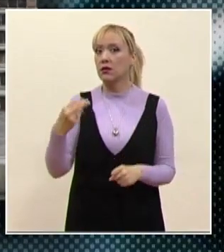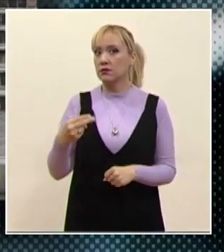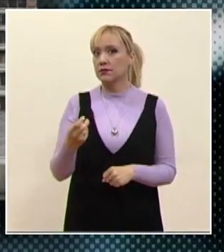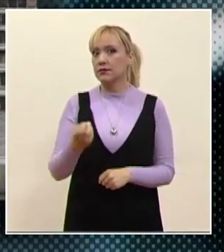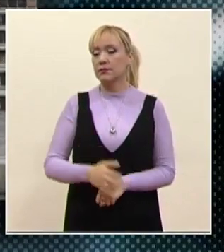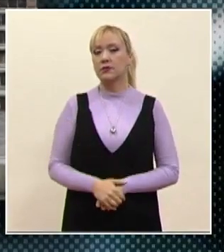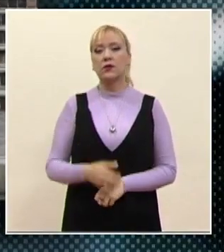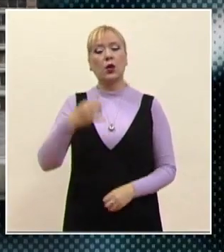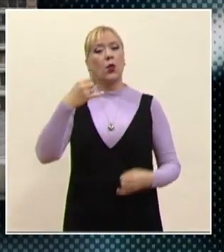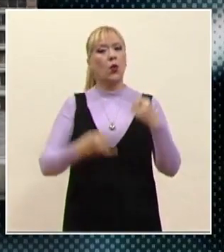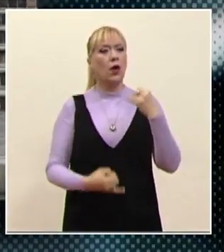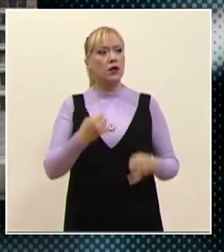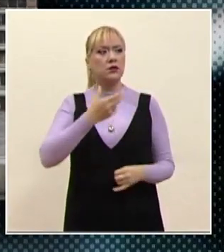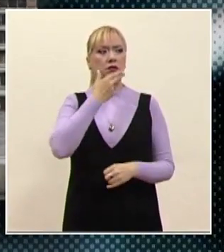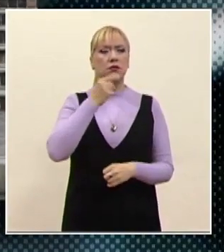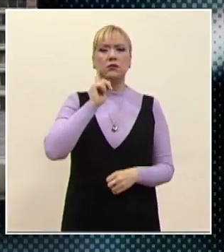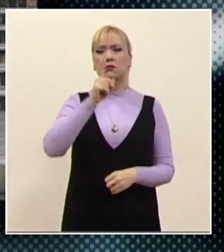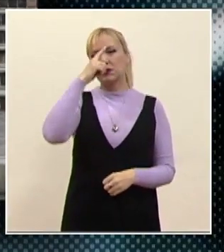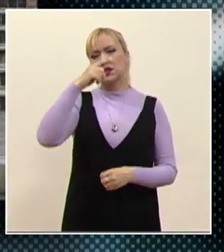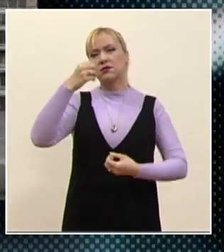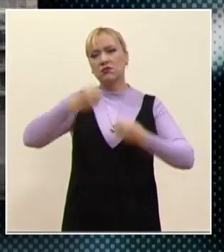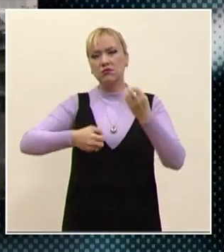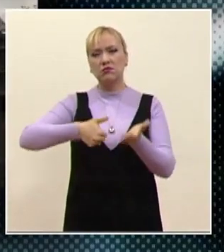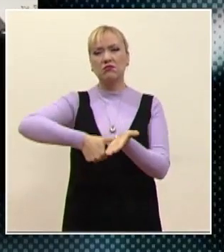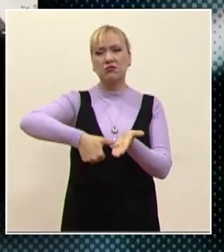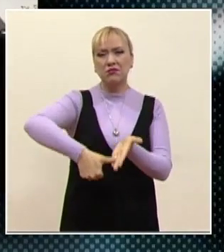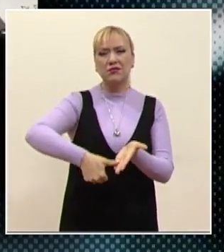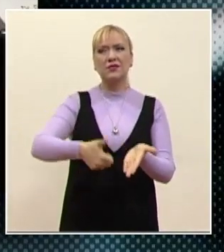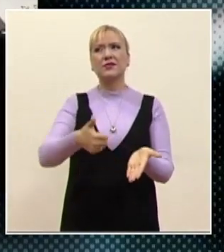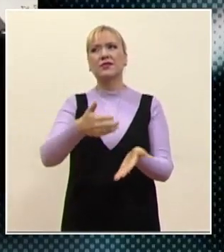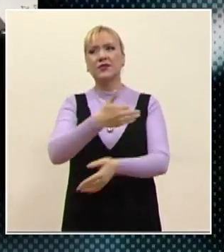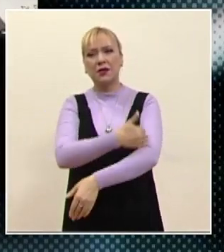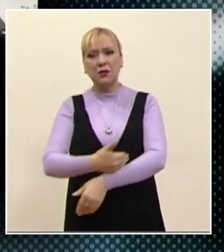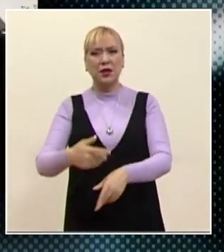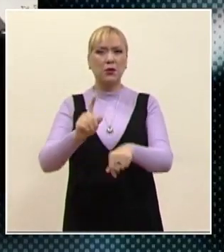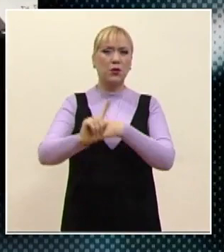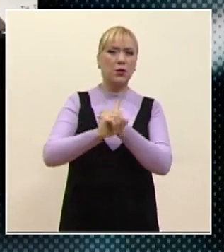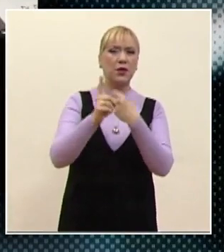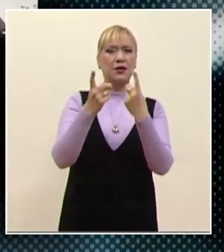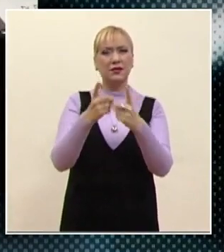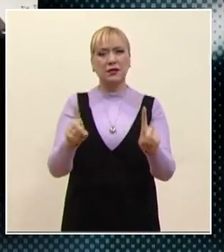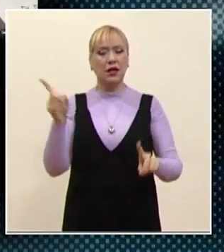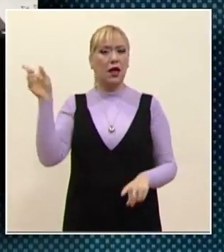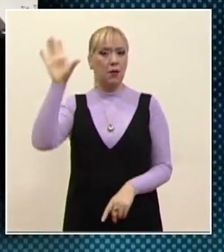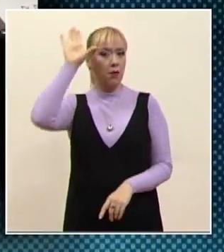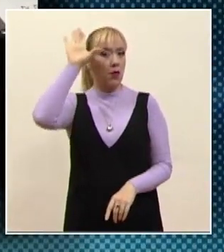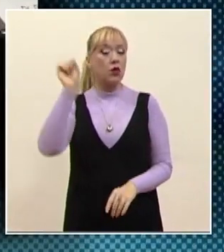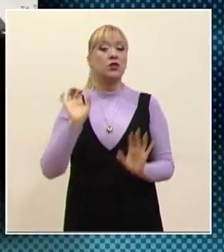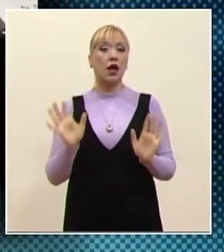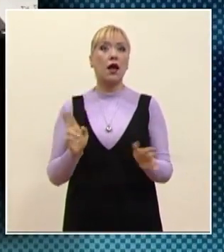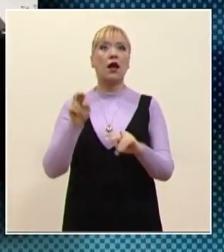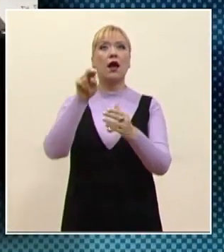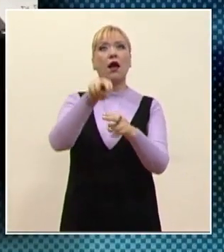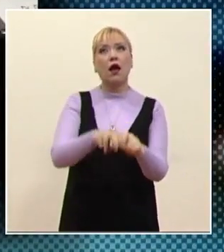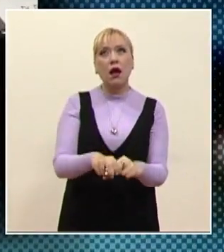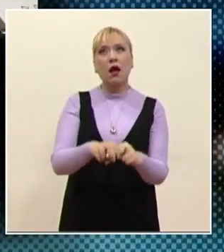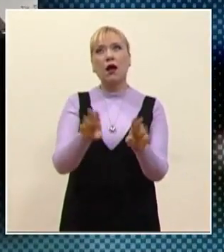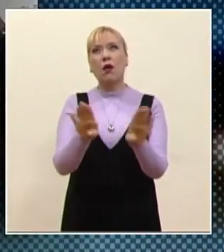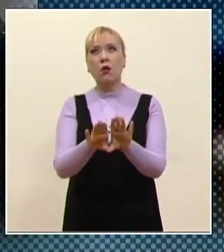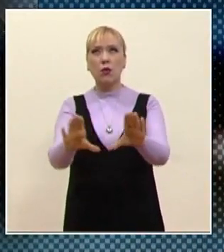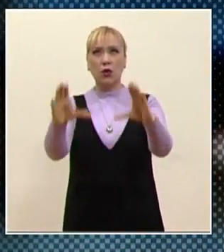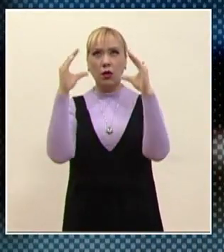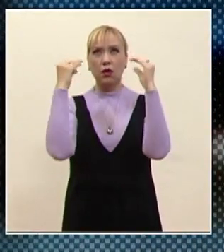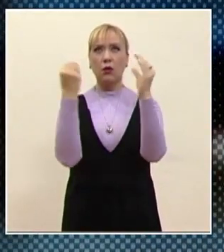Juezas y jueces del ámbito familiar y civil de Morelos participaron en la capacitación sobre el Código Nacional de Procedimientos en la